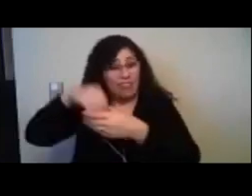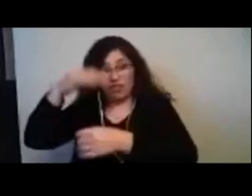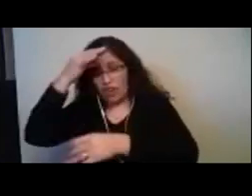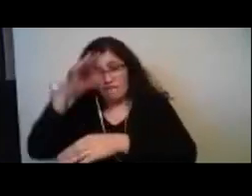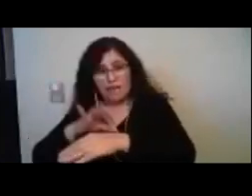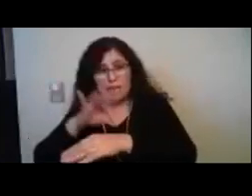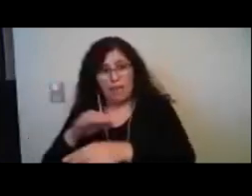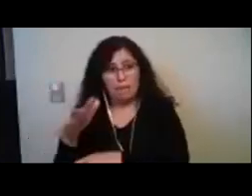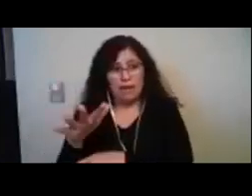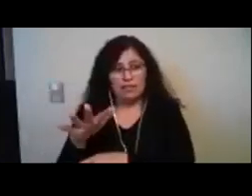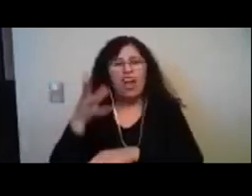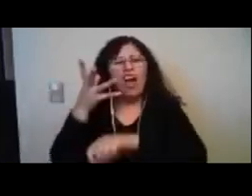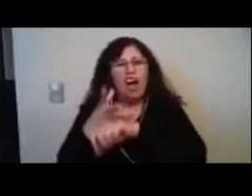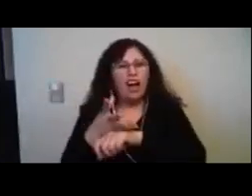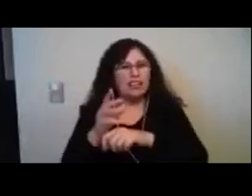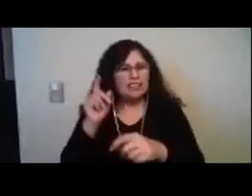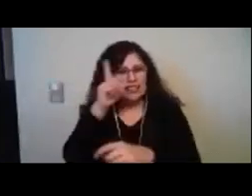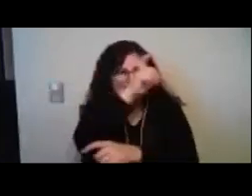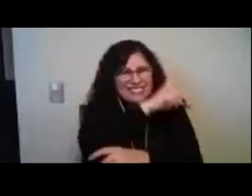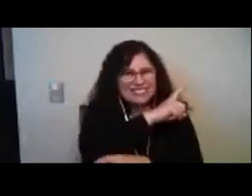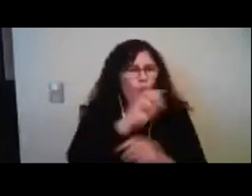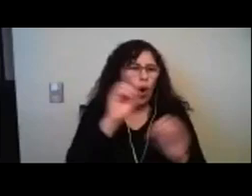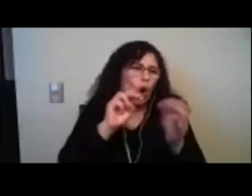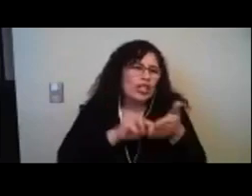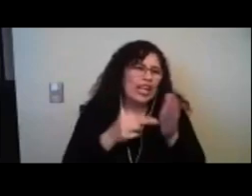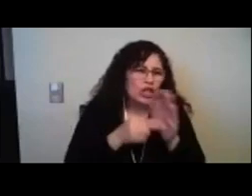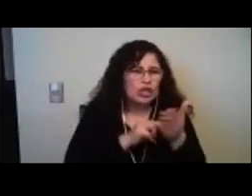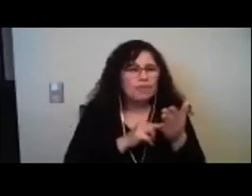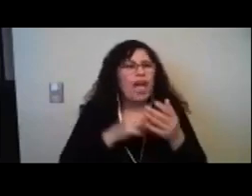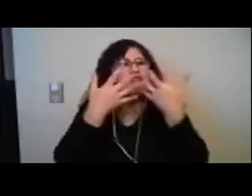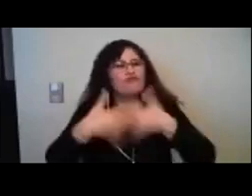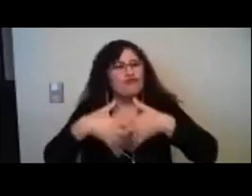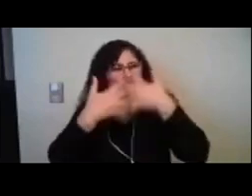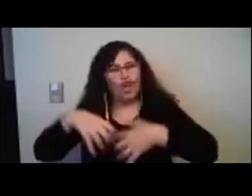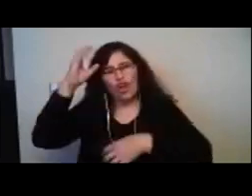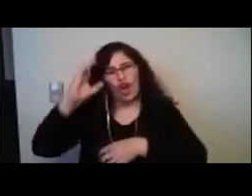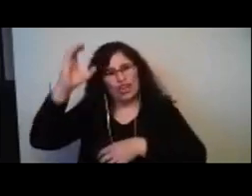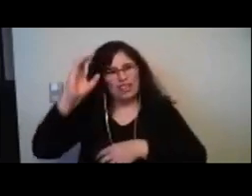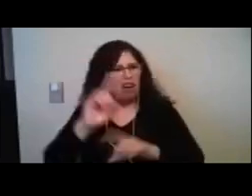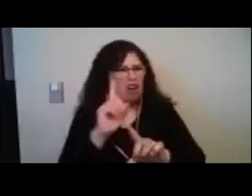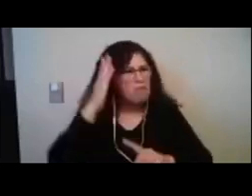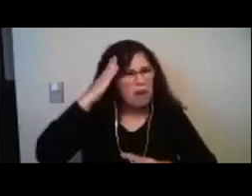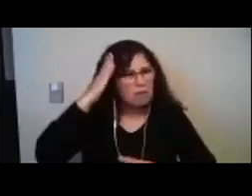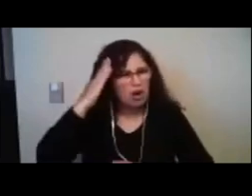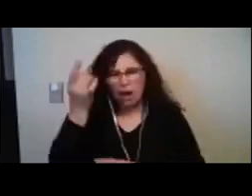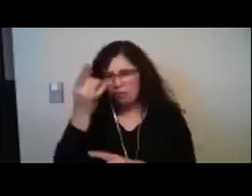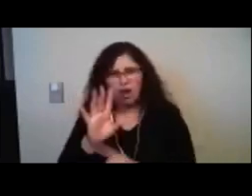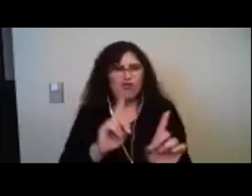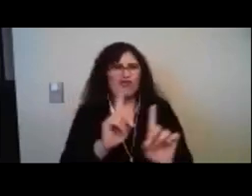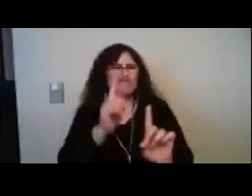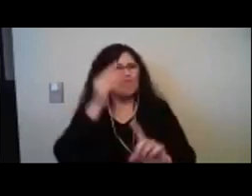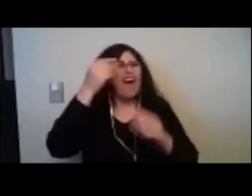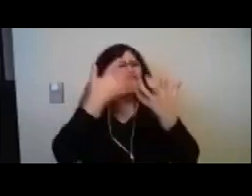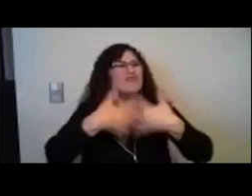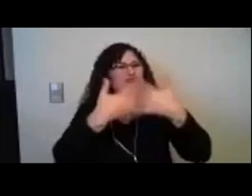Hay alteraciones de las funciones cognitivas, ¿ya? Que no tienen que ver tanto con memoria, que tienen que ver con funciones más